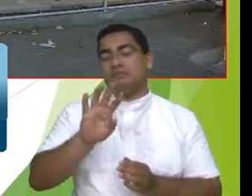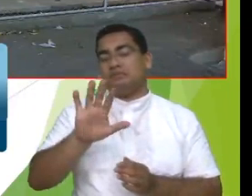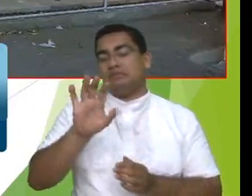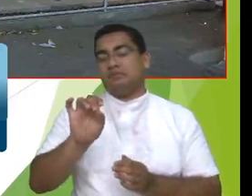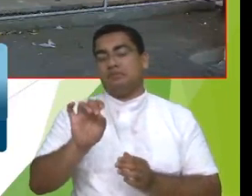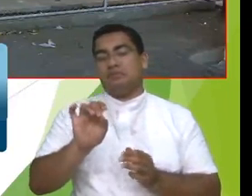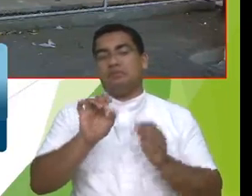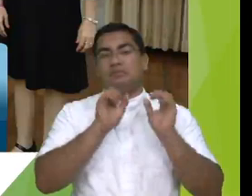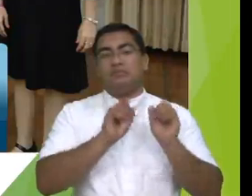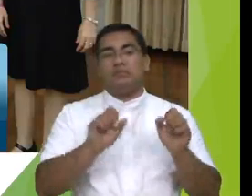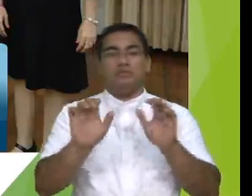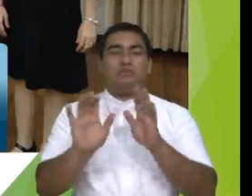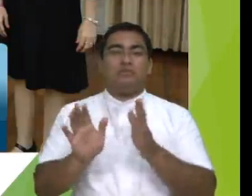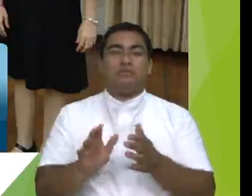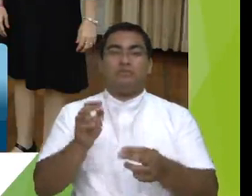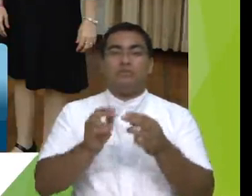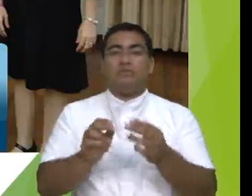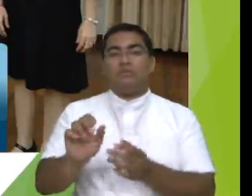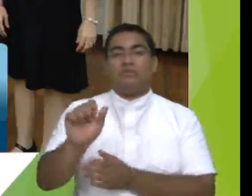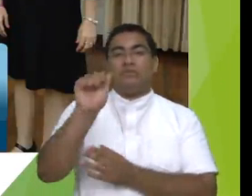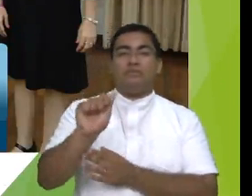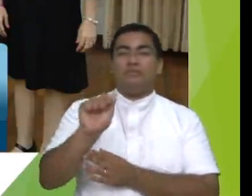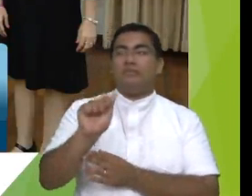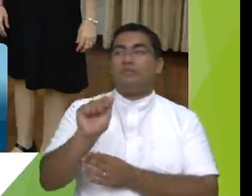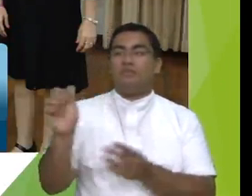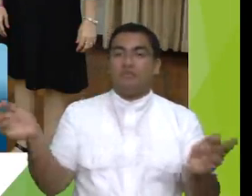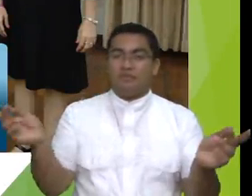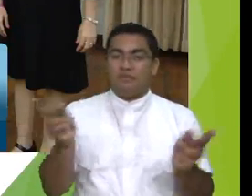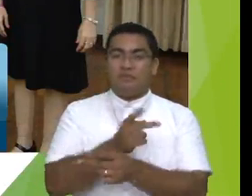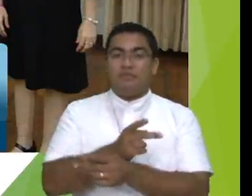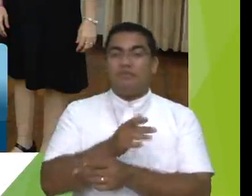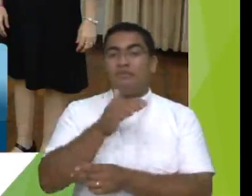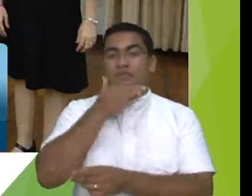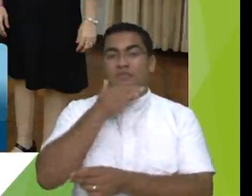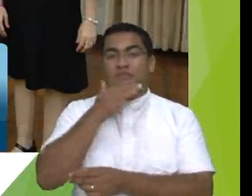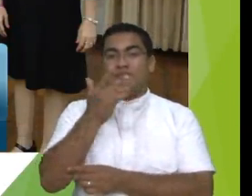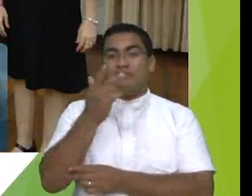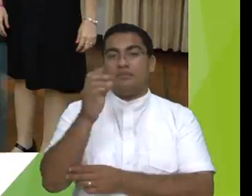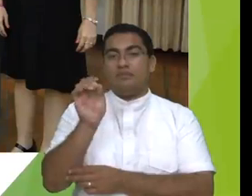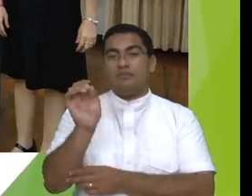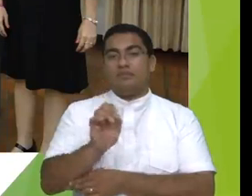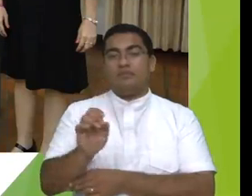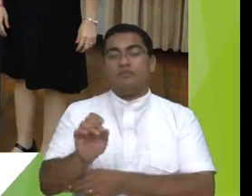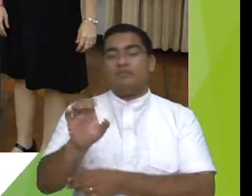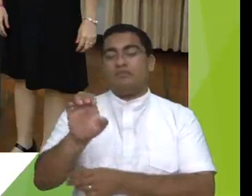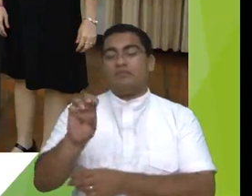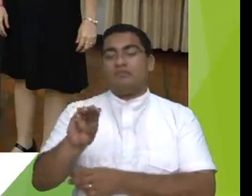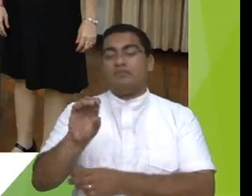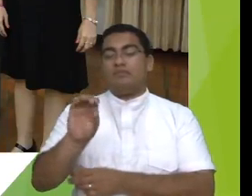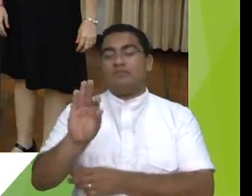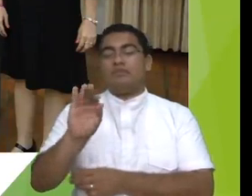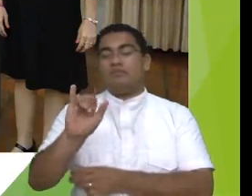pacientes, la mayoría con hemofilia A, ¿verdad? Que es la más predominante, la verdad, del 80% son hemofilia A y un